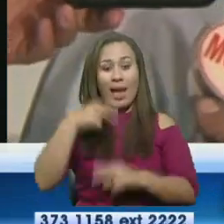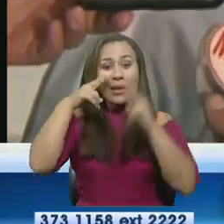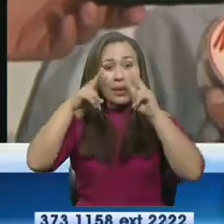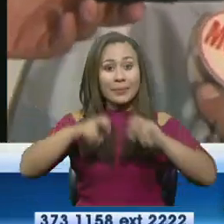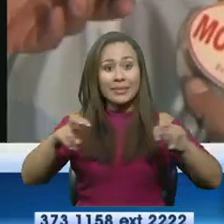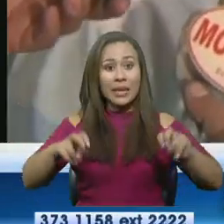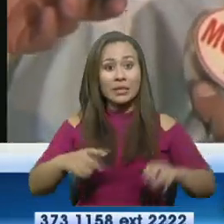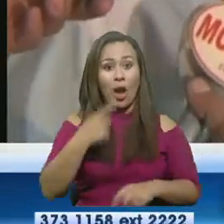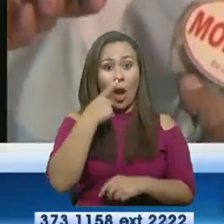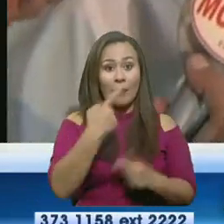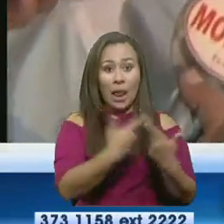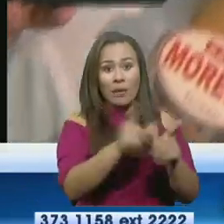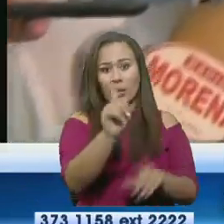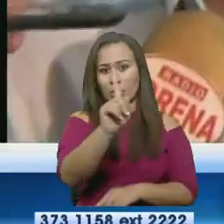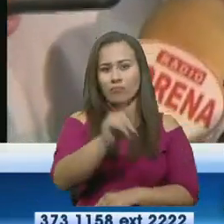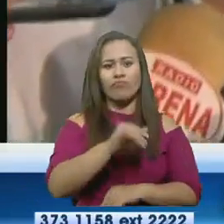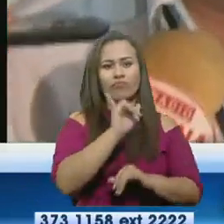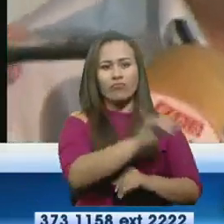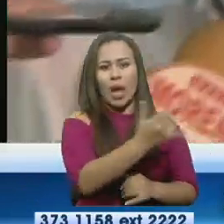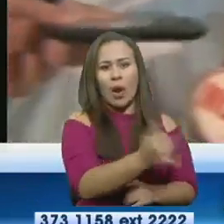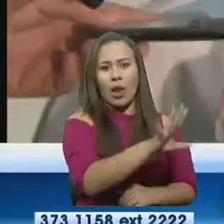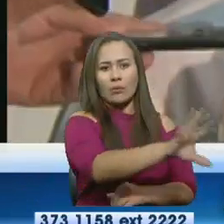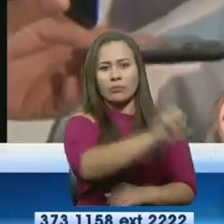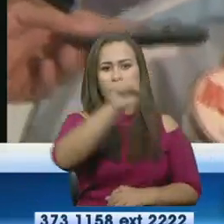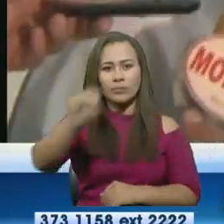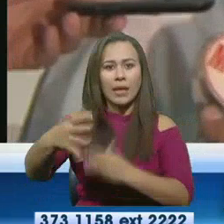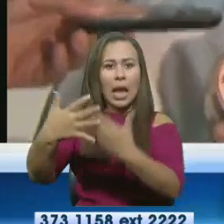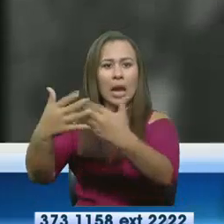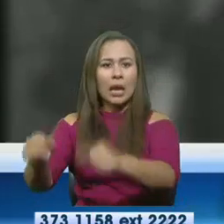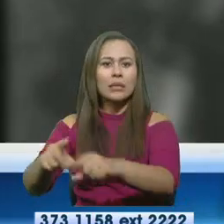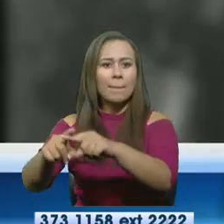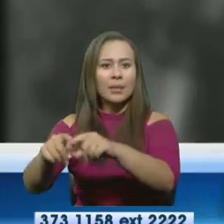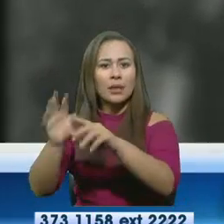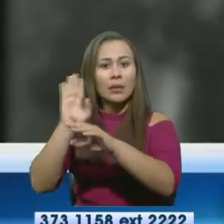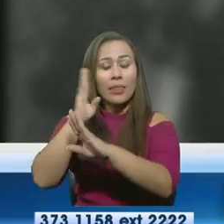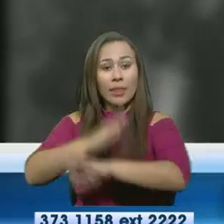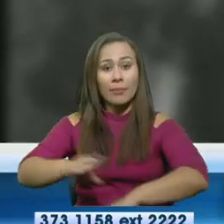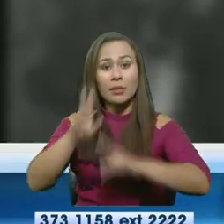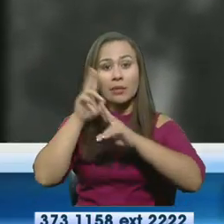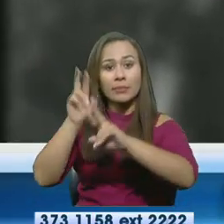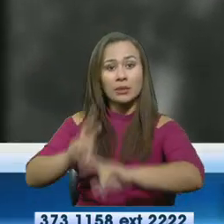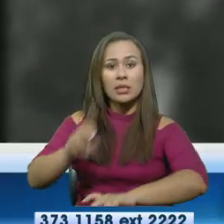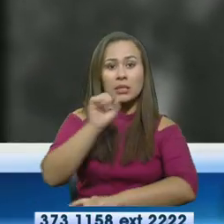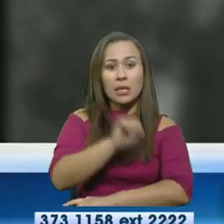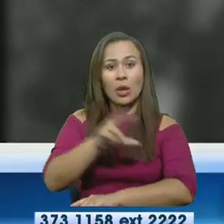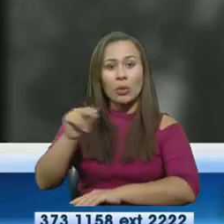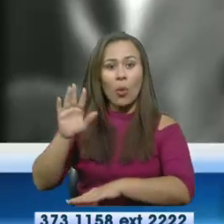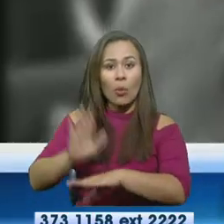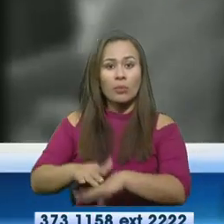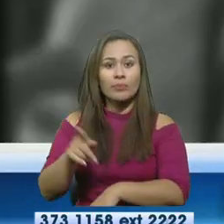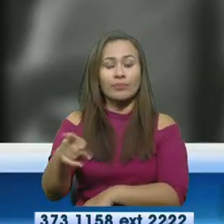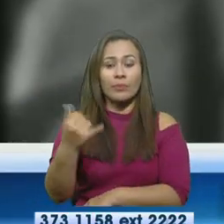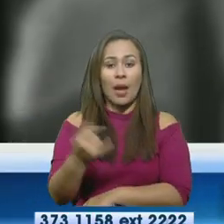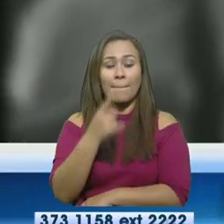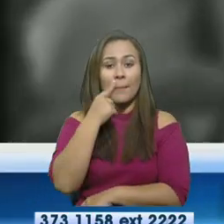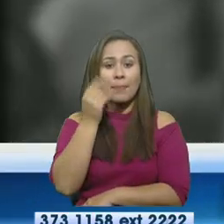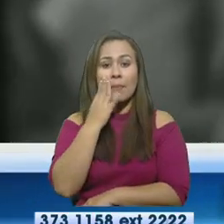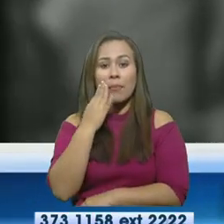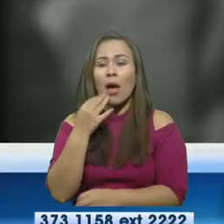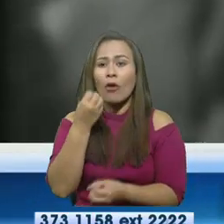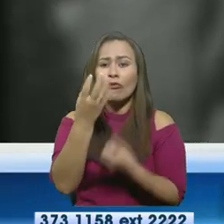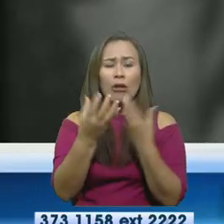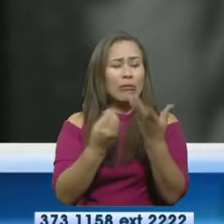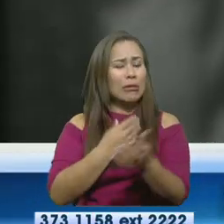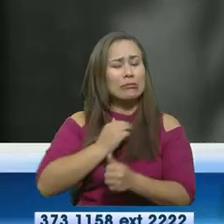suficiente elemento que dice el artículo 534 del Código Integral Penal. Varios de los padres asistentes a la audiencia relataron